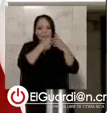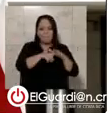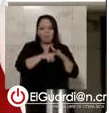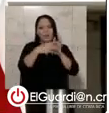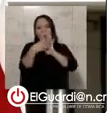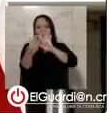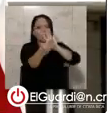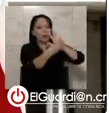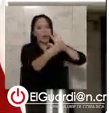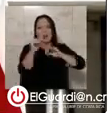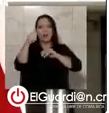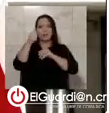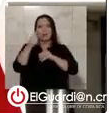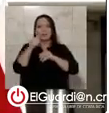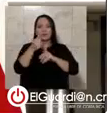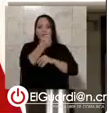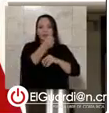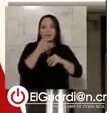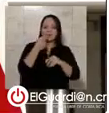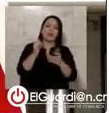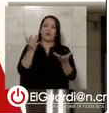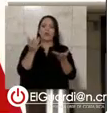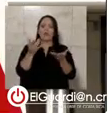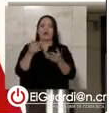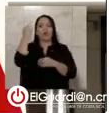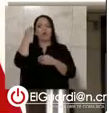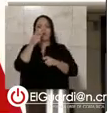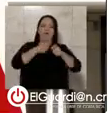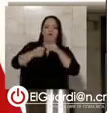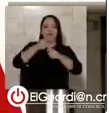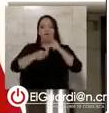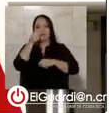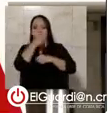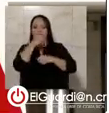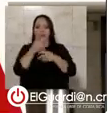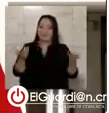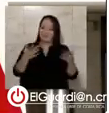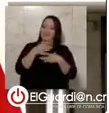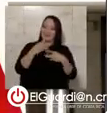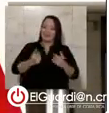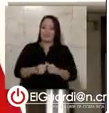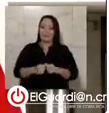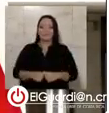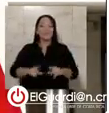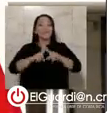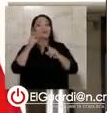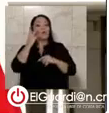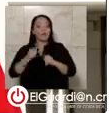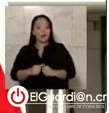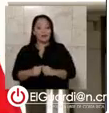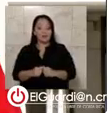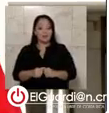narcogobierno. Cada vez que la selección de los malos, el equipo de los malos, metió